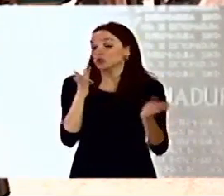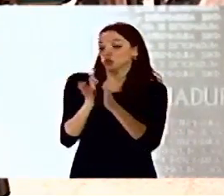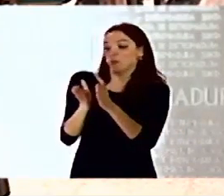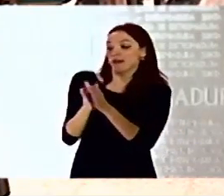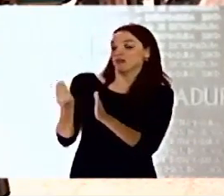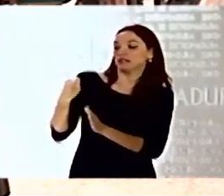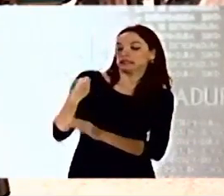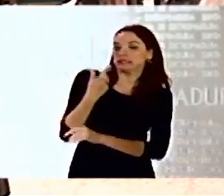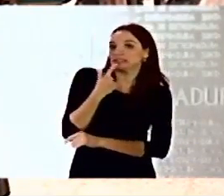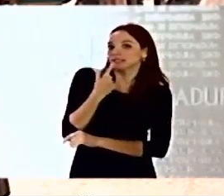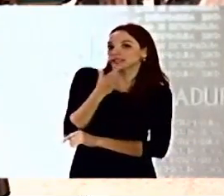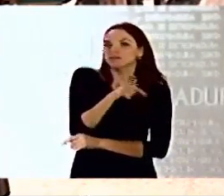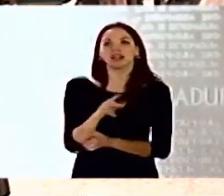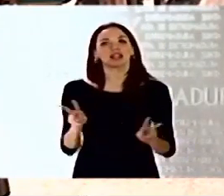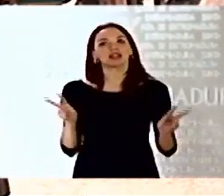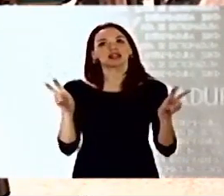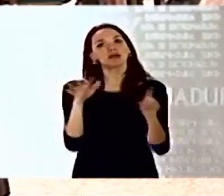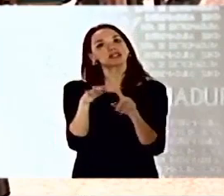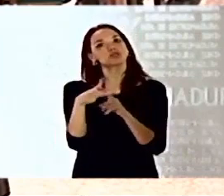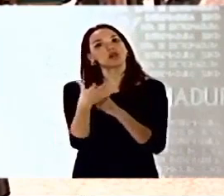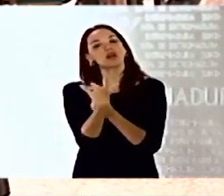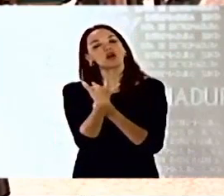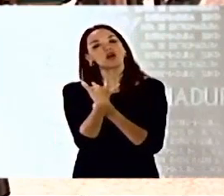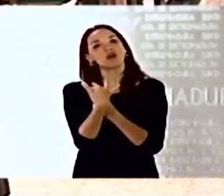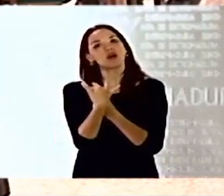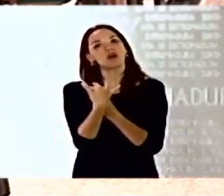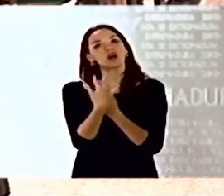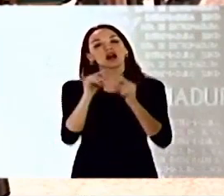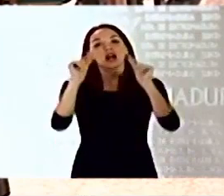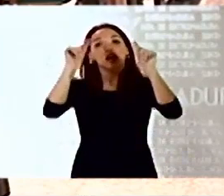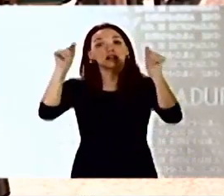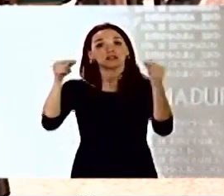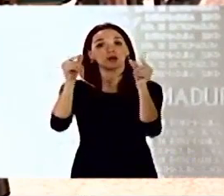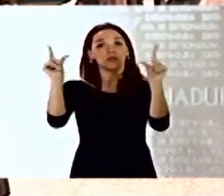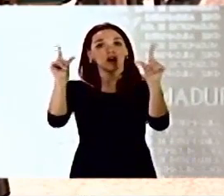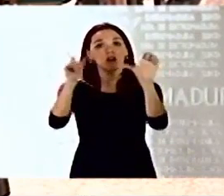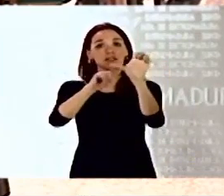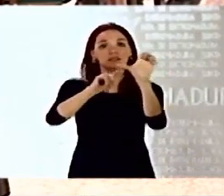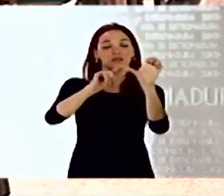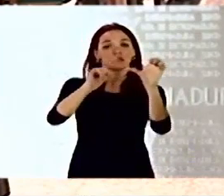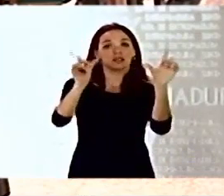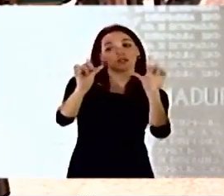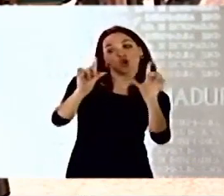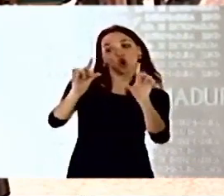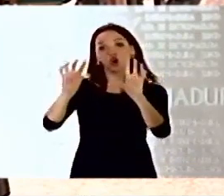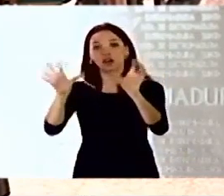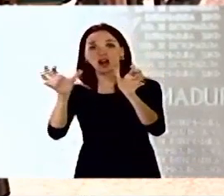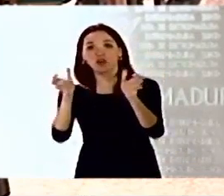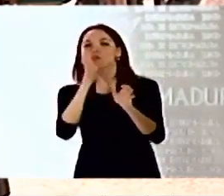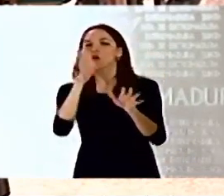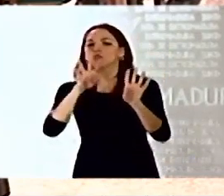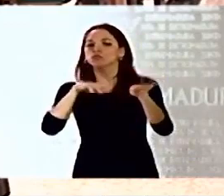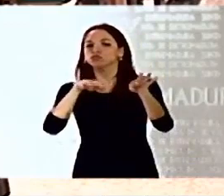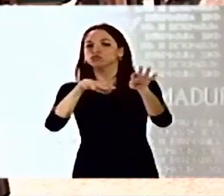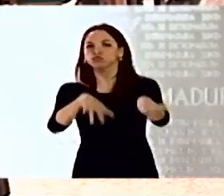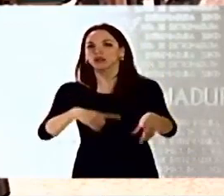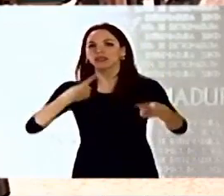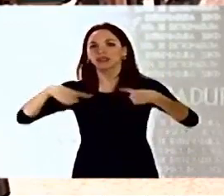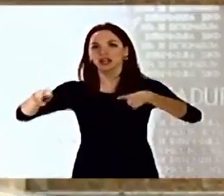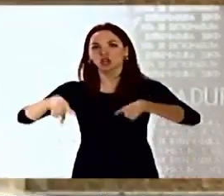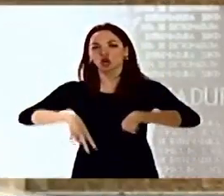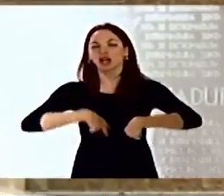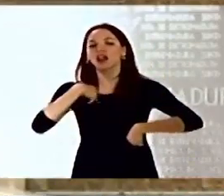torno a la situación que se está viviendo en Canal Extremadura Televisión y Radio con las manifestaciones de su director general.